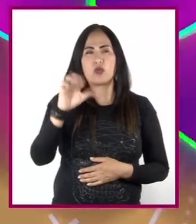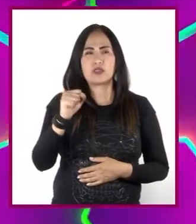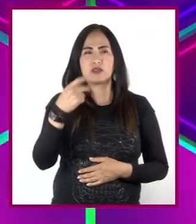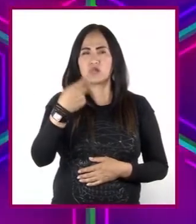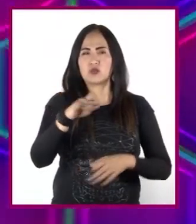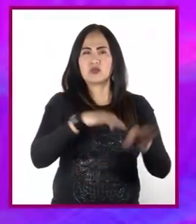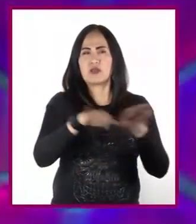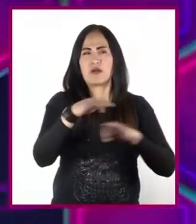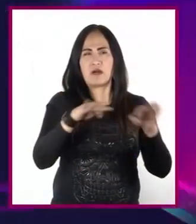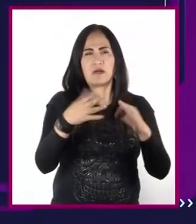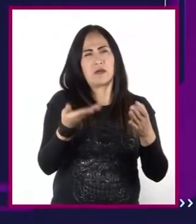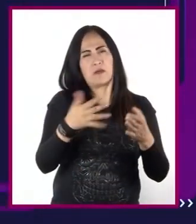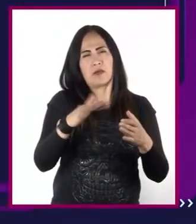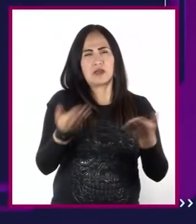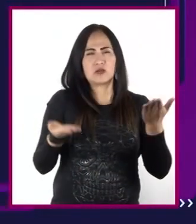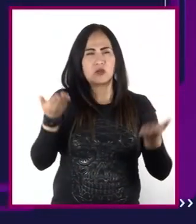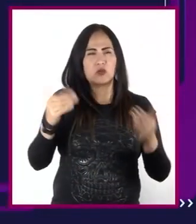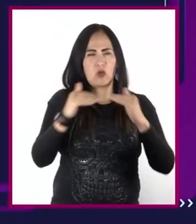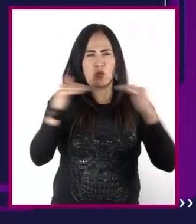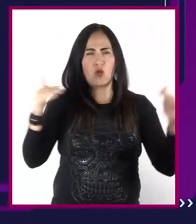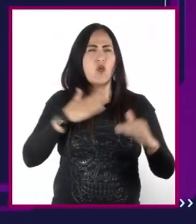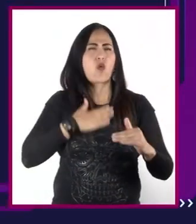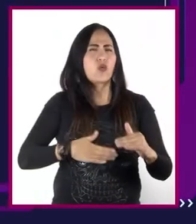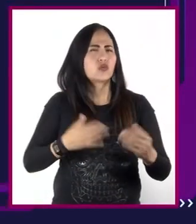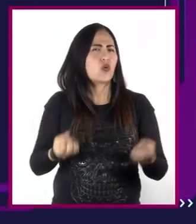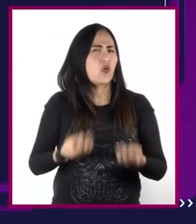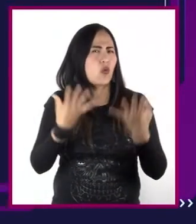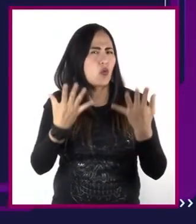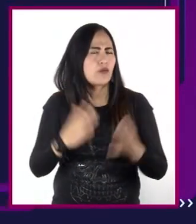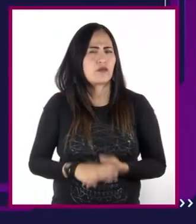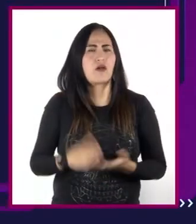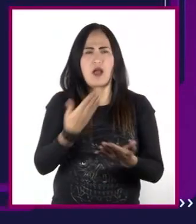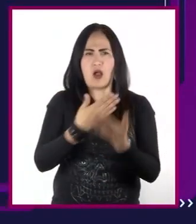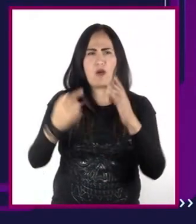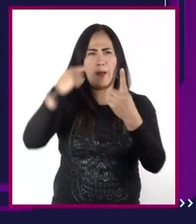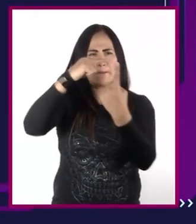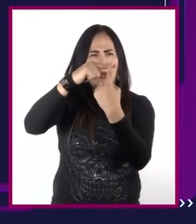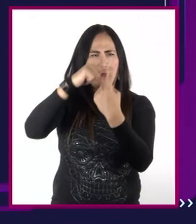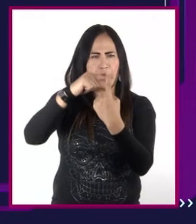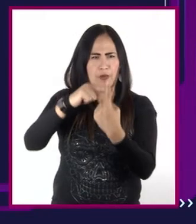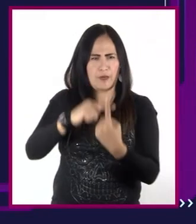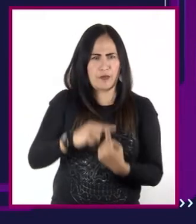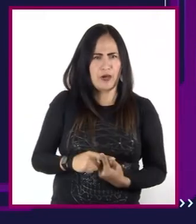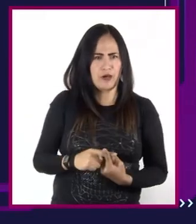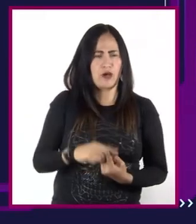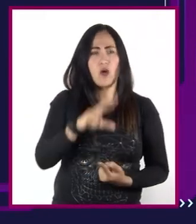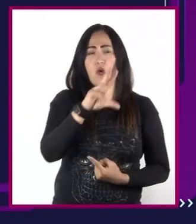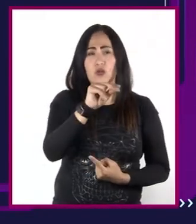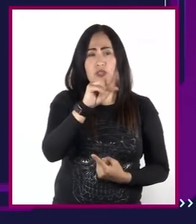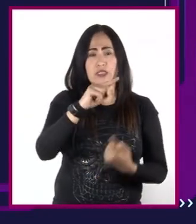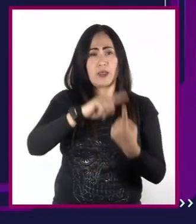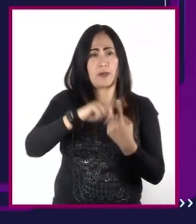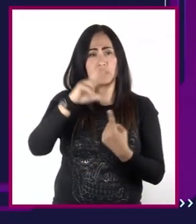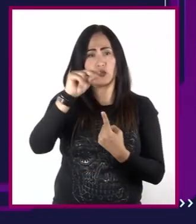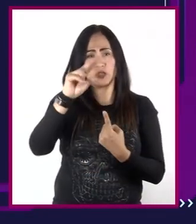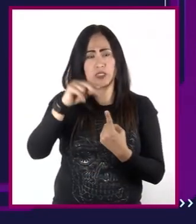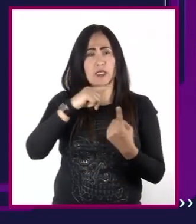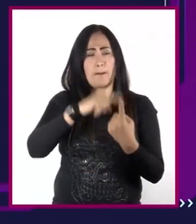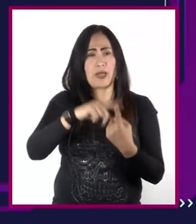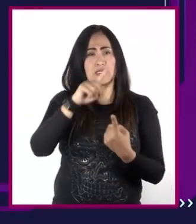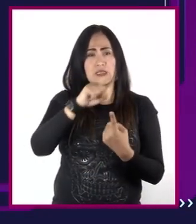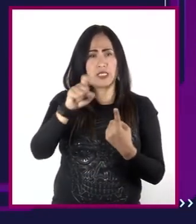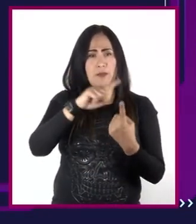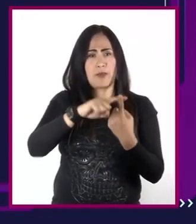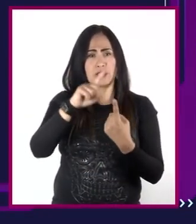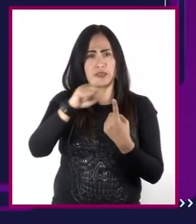promedio? Ahora realicemos la suma correspondiente de todos nuestros datos. 80 más 80 más